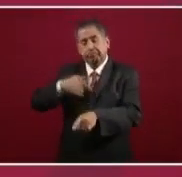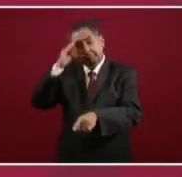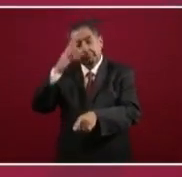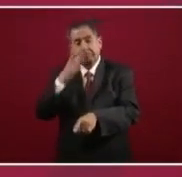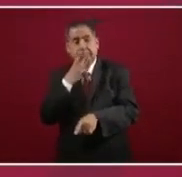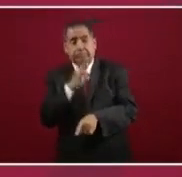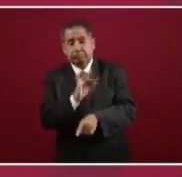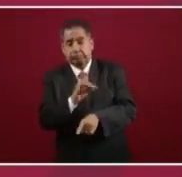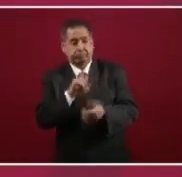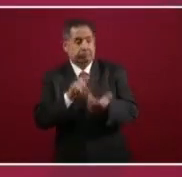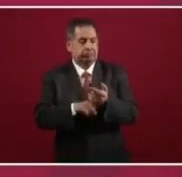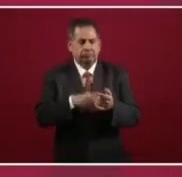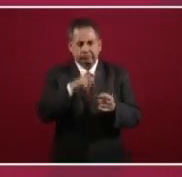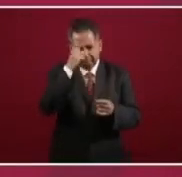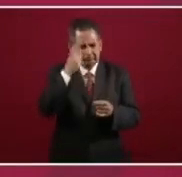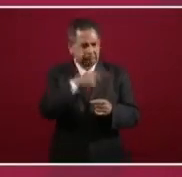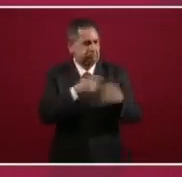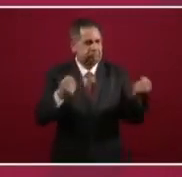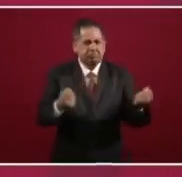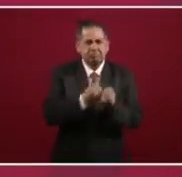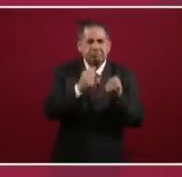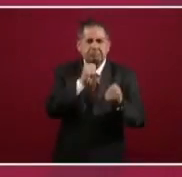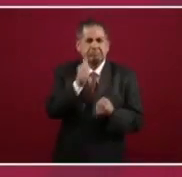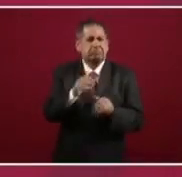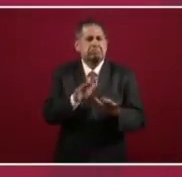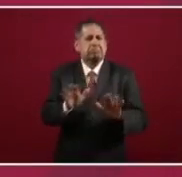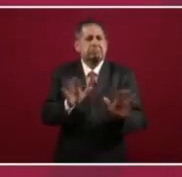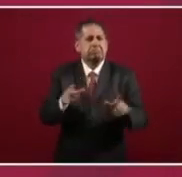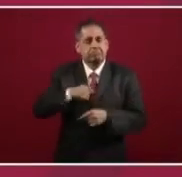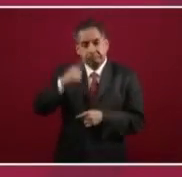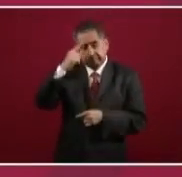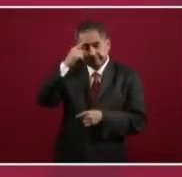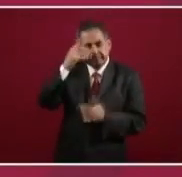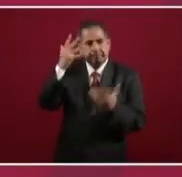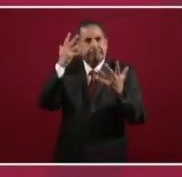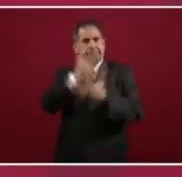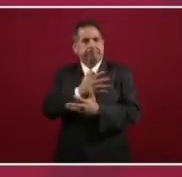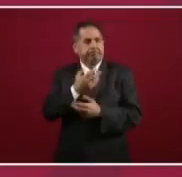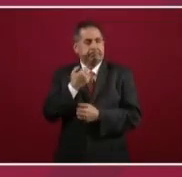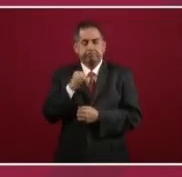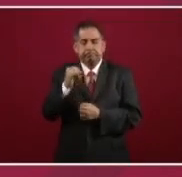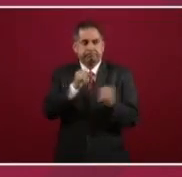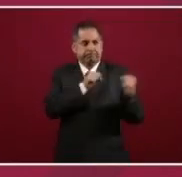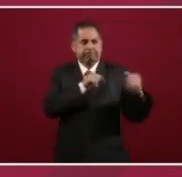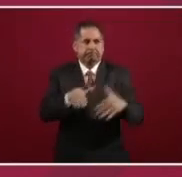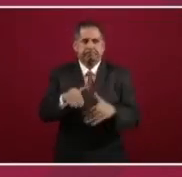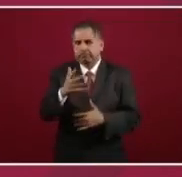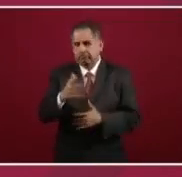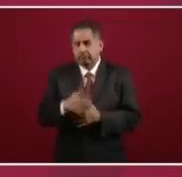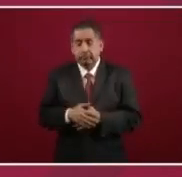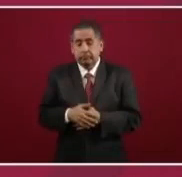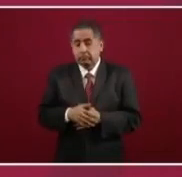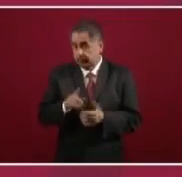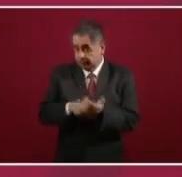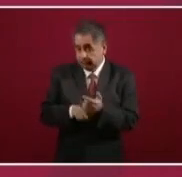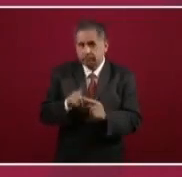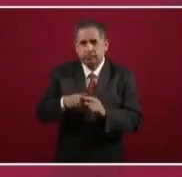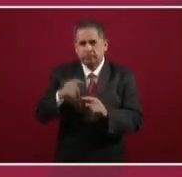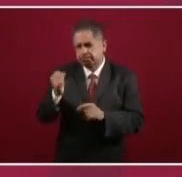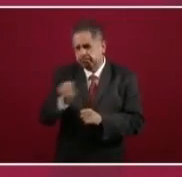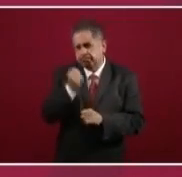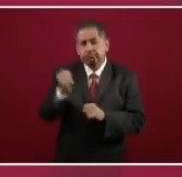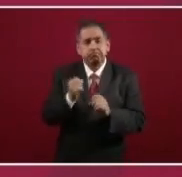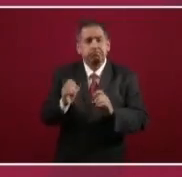pensaron que no iba a suceder lo que pasó afortunadamente